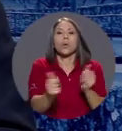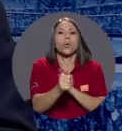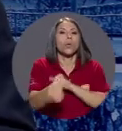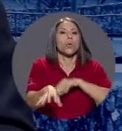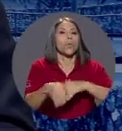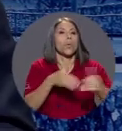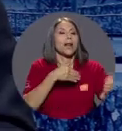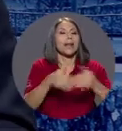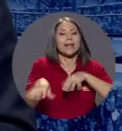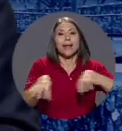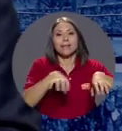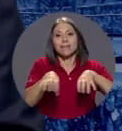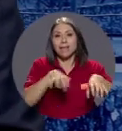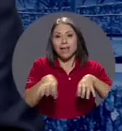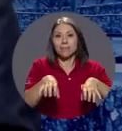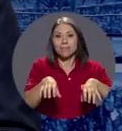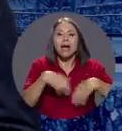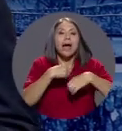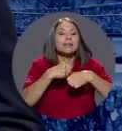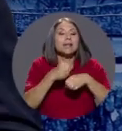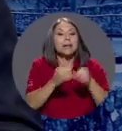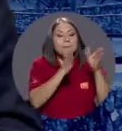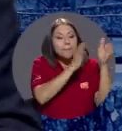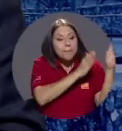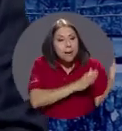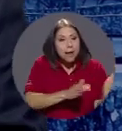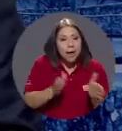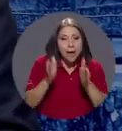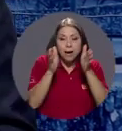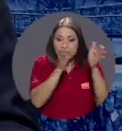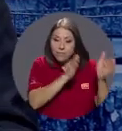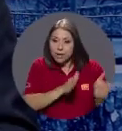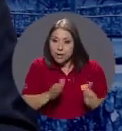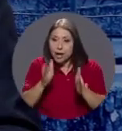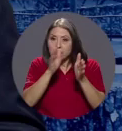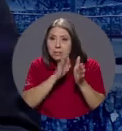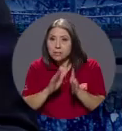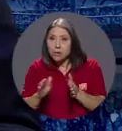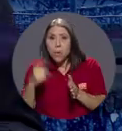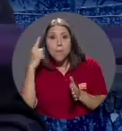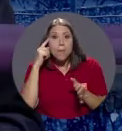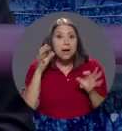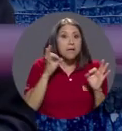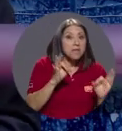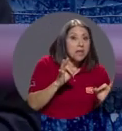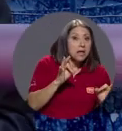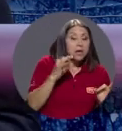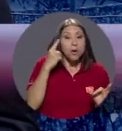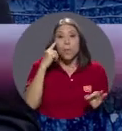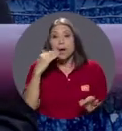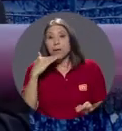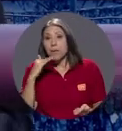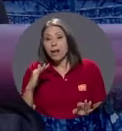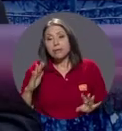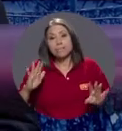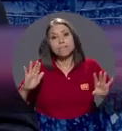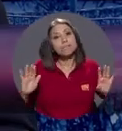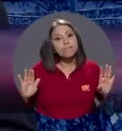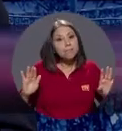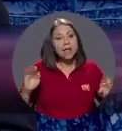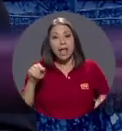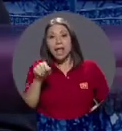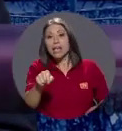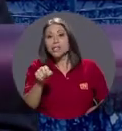actividad que hagamos los seres humanos, es una planificación que hacemos, para bien, para mal. Bueno, es lo